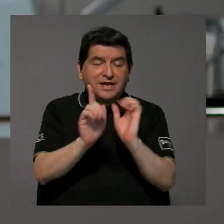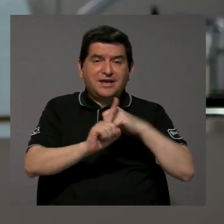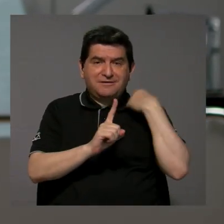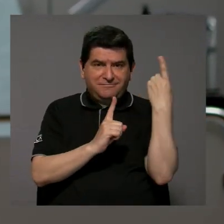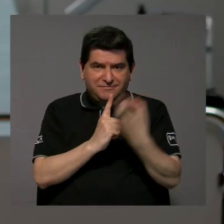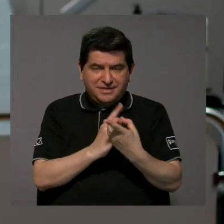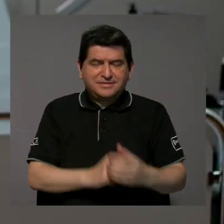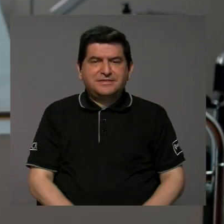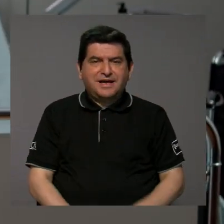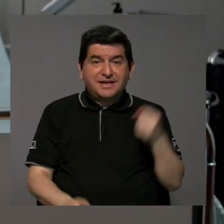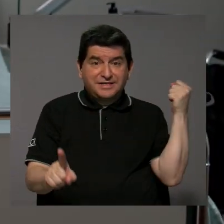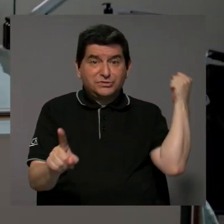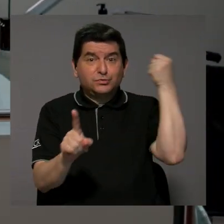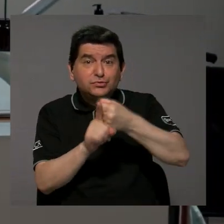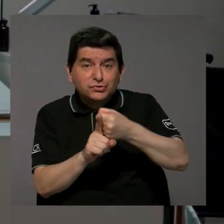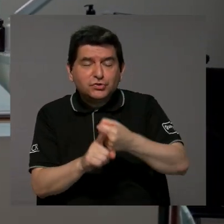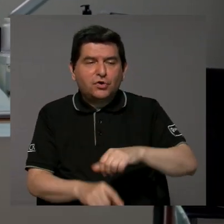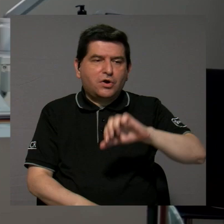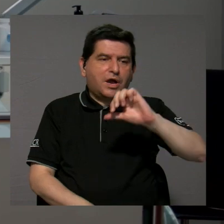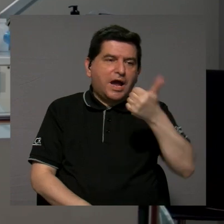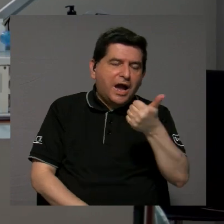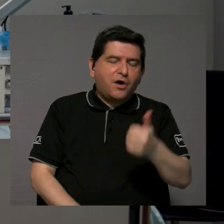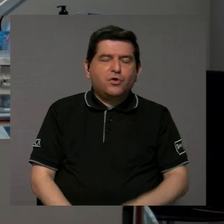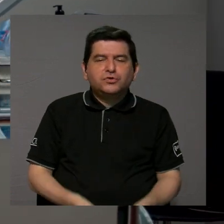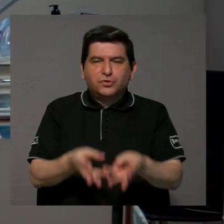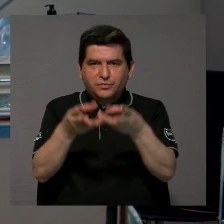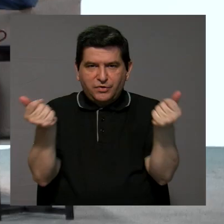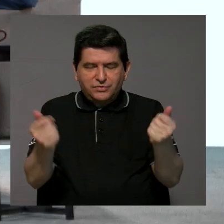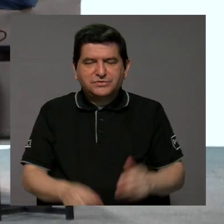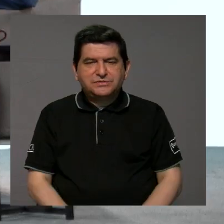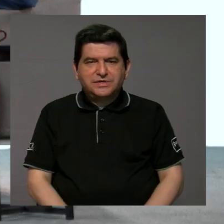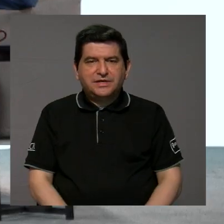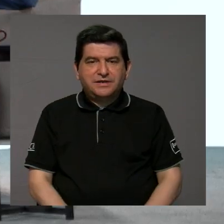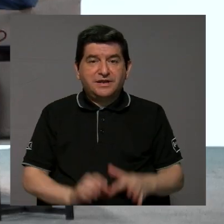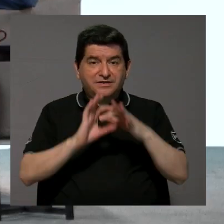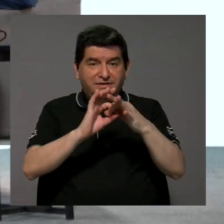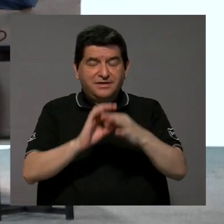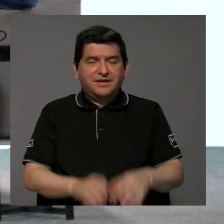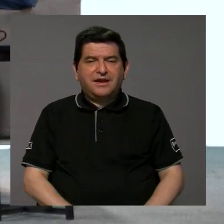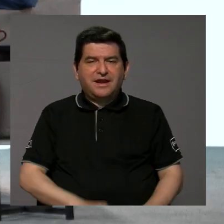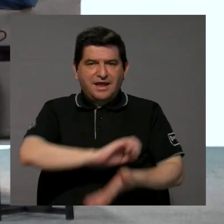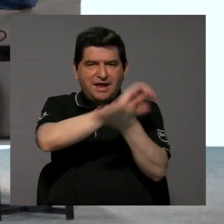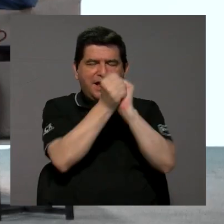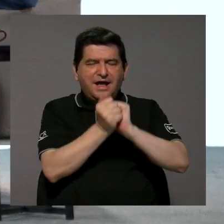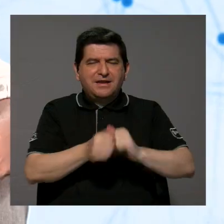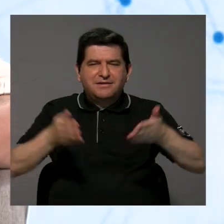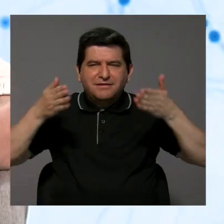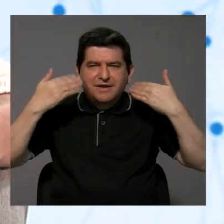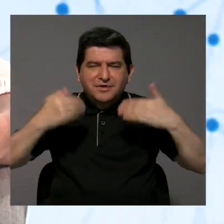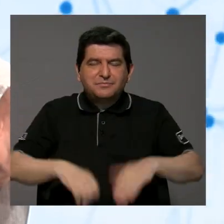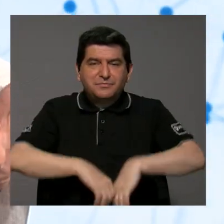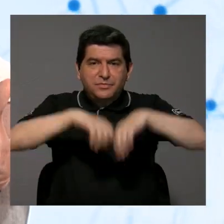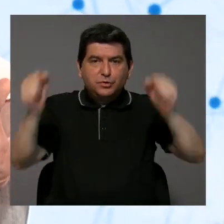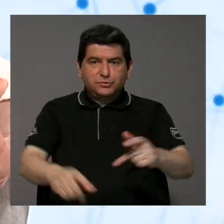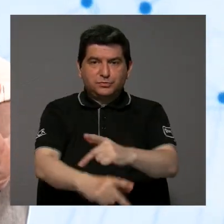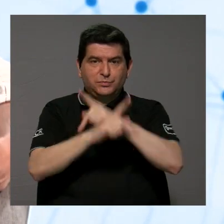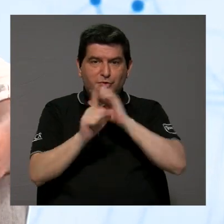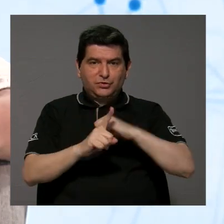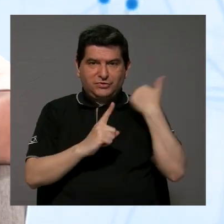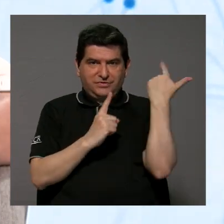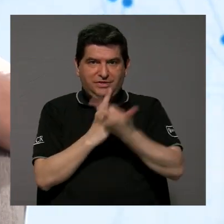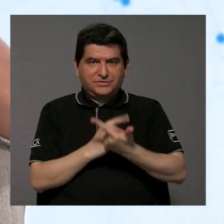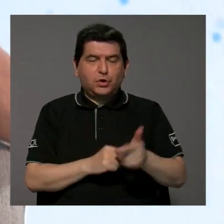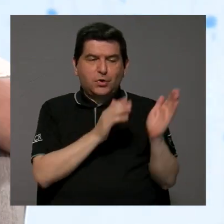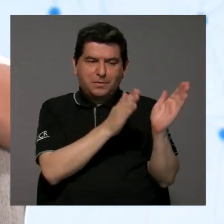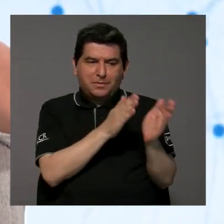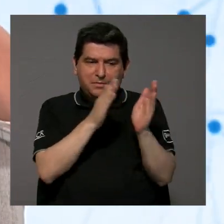una sociedad donde un shock va a dar lugar a otros de la mano en particular del cambio climático, aunque no solo, y por lo tanto los sistemas de protección